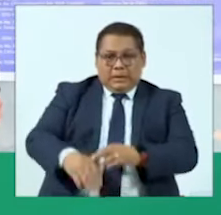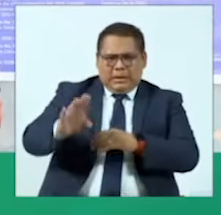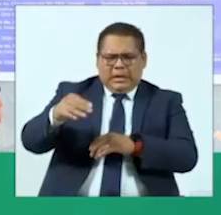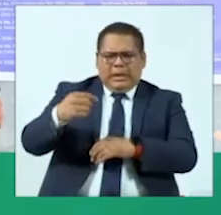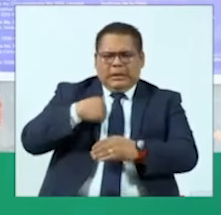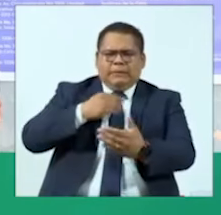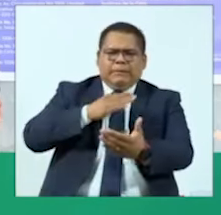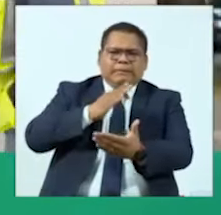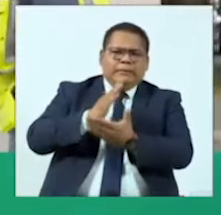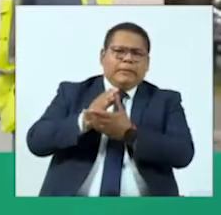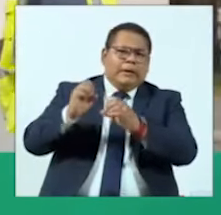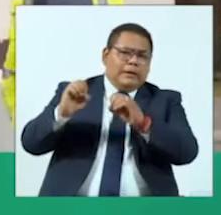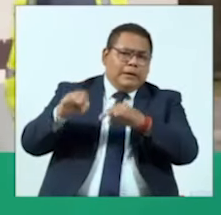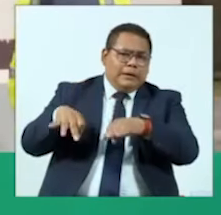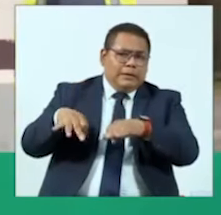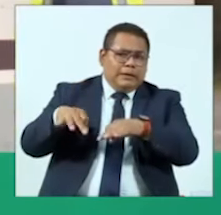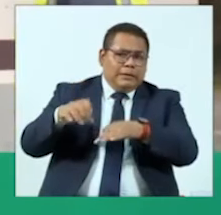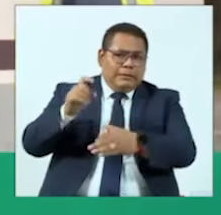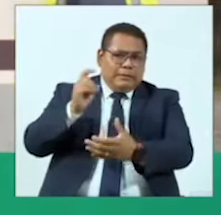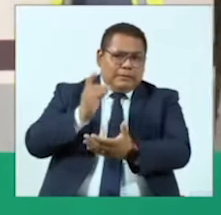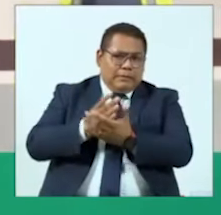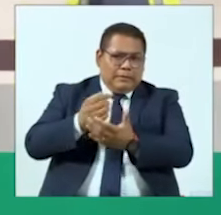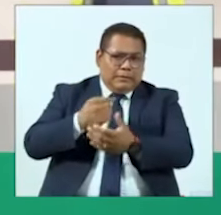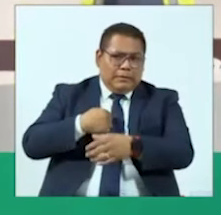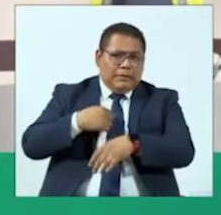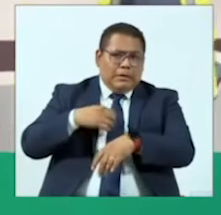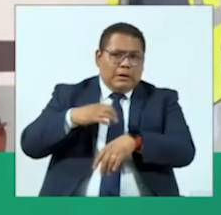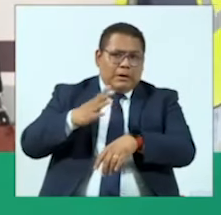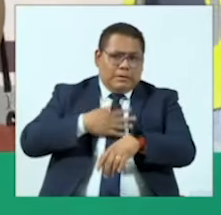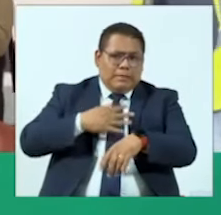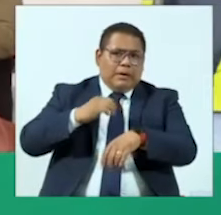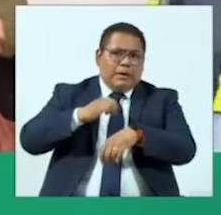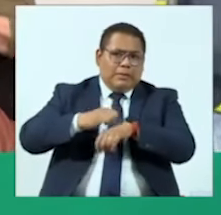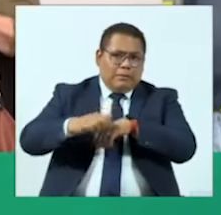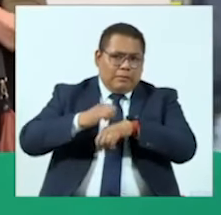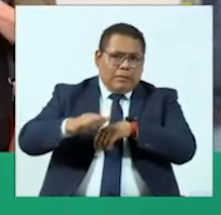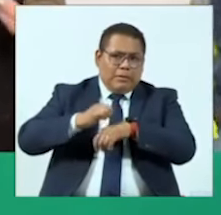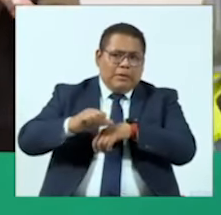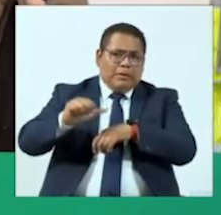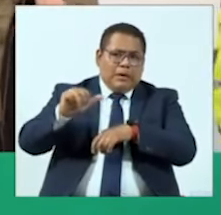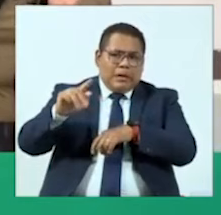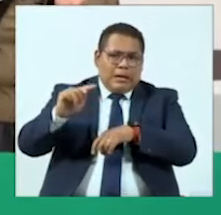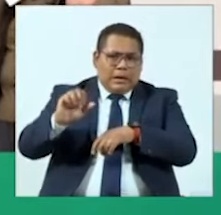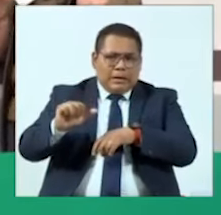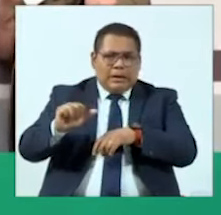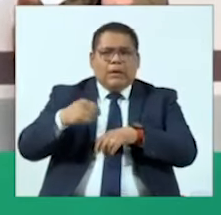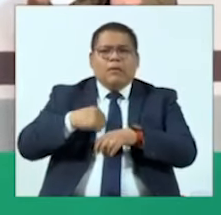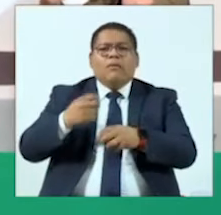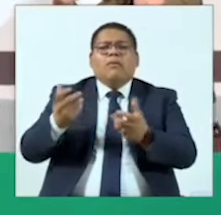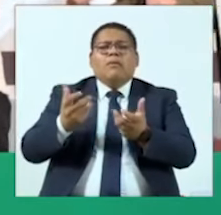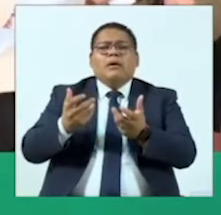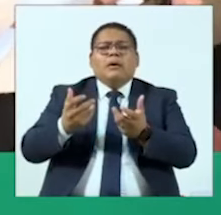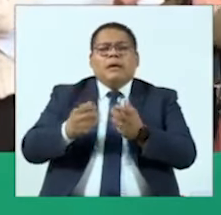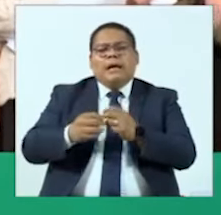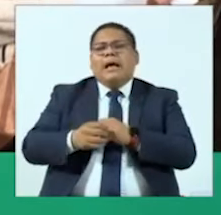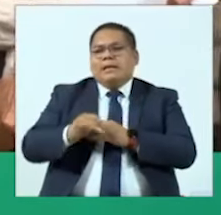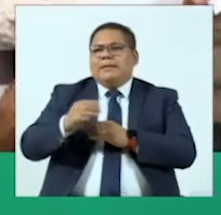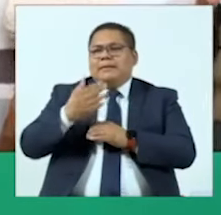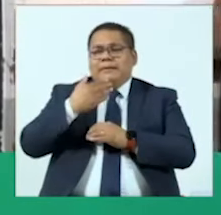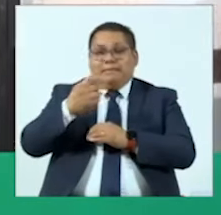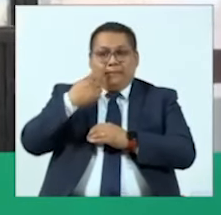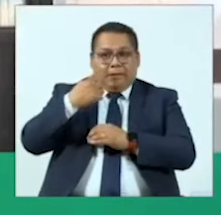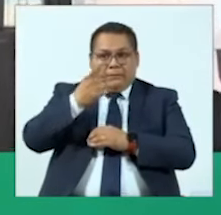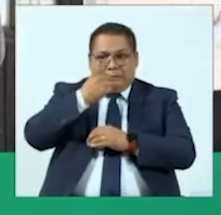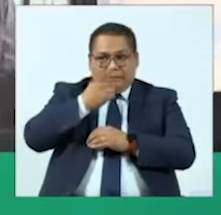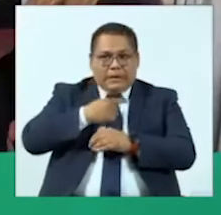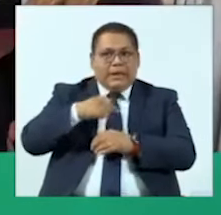oficina solo debo llevar el número de mi acta o qué debo llevar para presentar ante el funcionario bien buena observación si nos llevan los datos